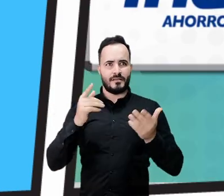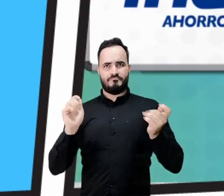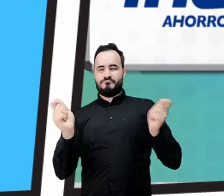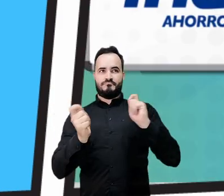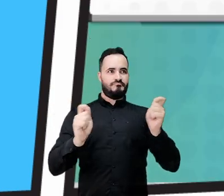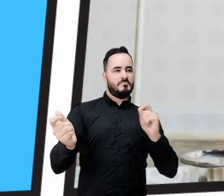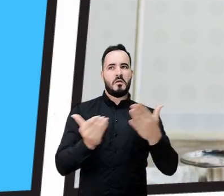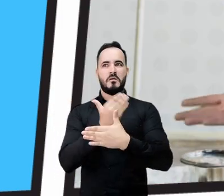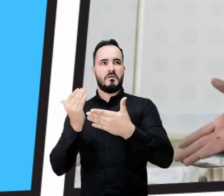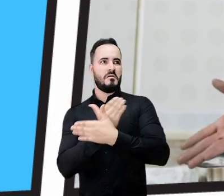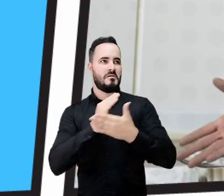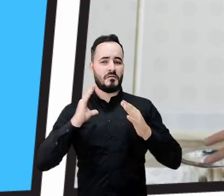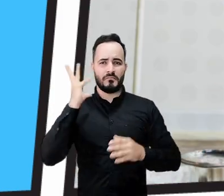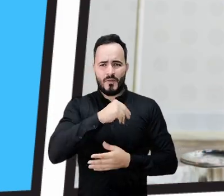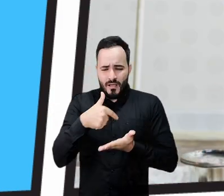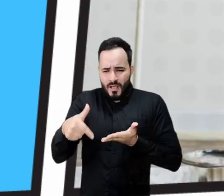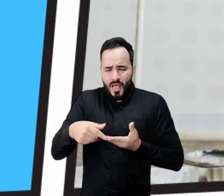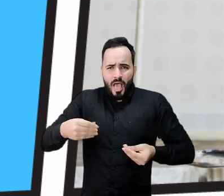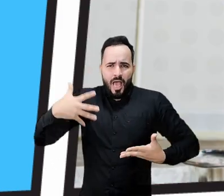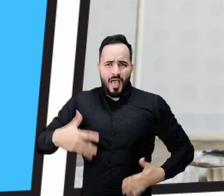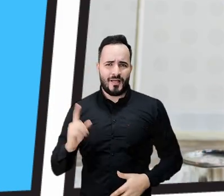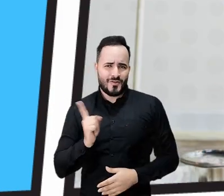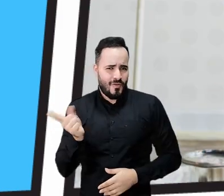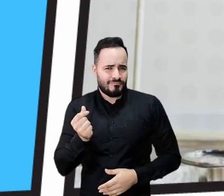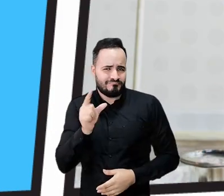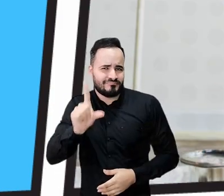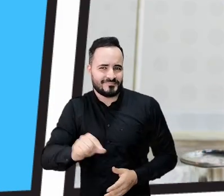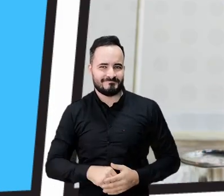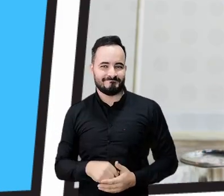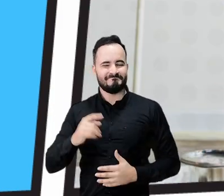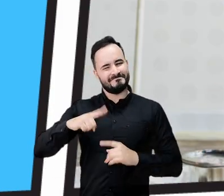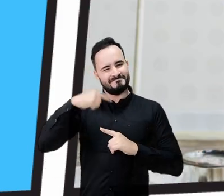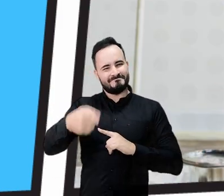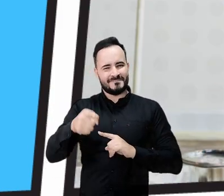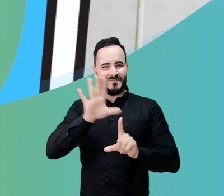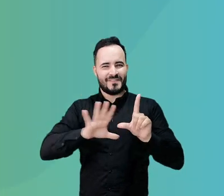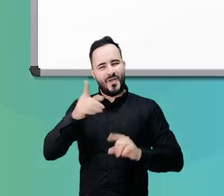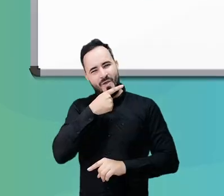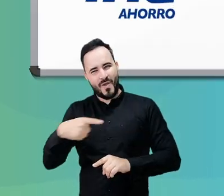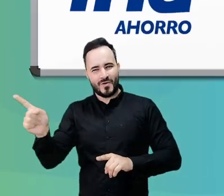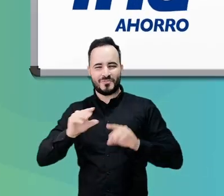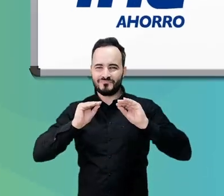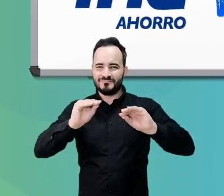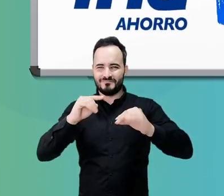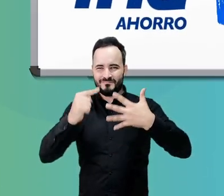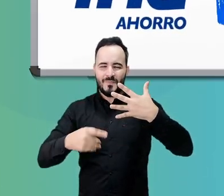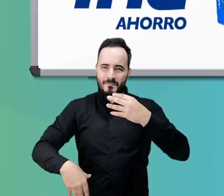costo. Nos vemos en una próxima oportunidad de FNA Te Enseña. Chao.